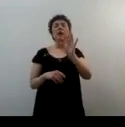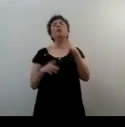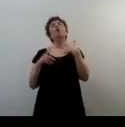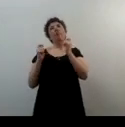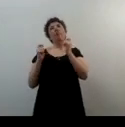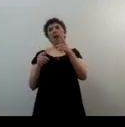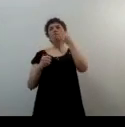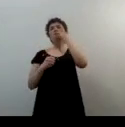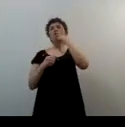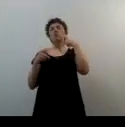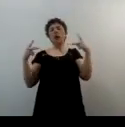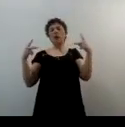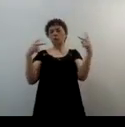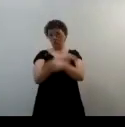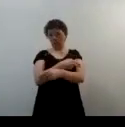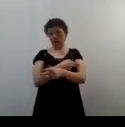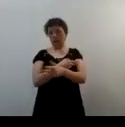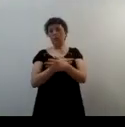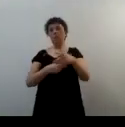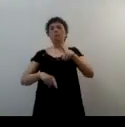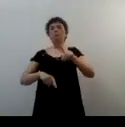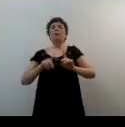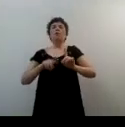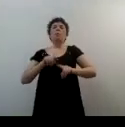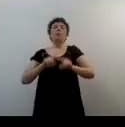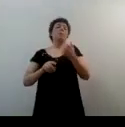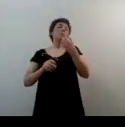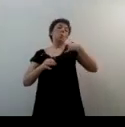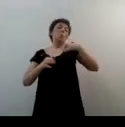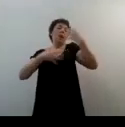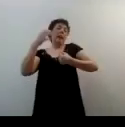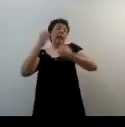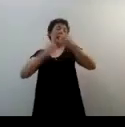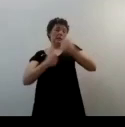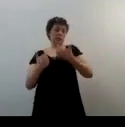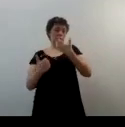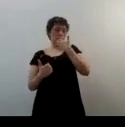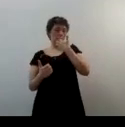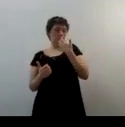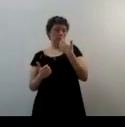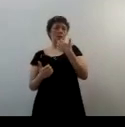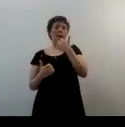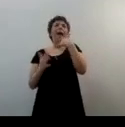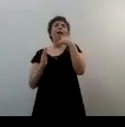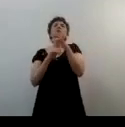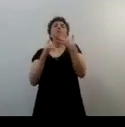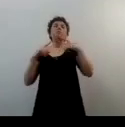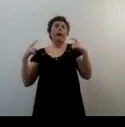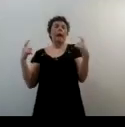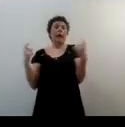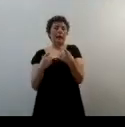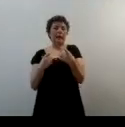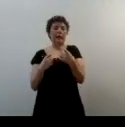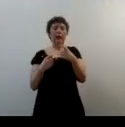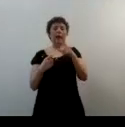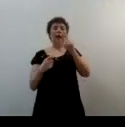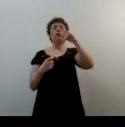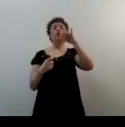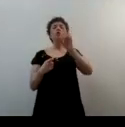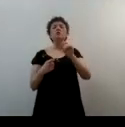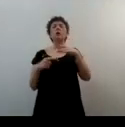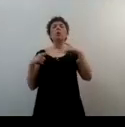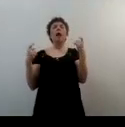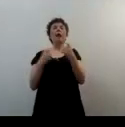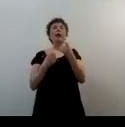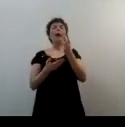cual. Igual que los lácteos. Igual, a no ser que haya una alergia, una intolerancia a la lactosa o una alergia a la proteína